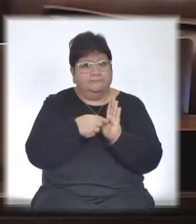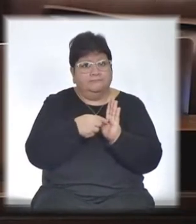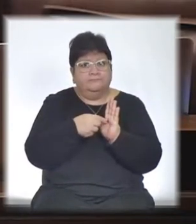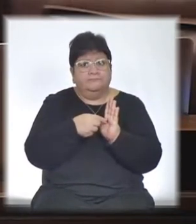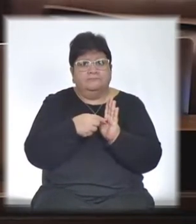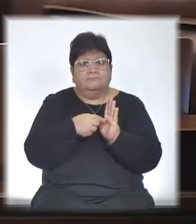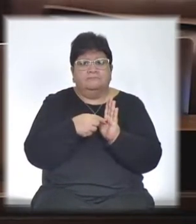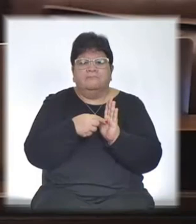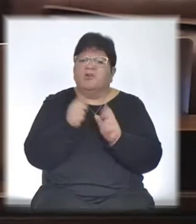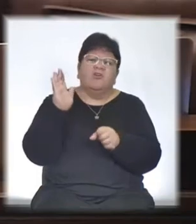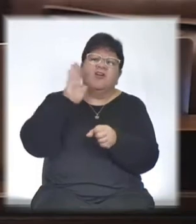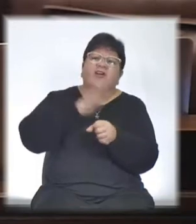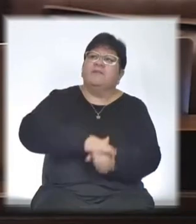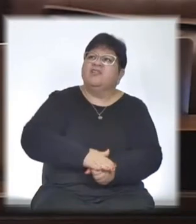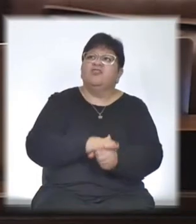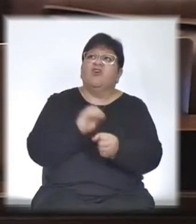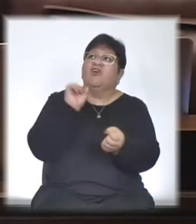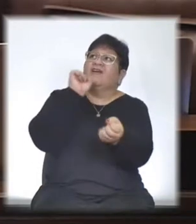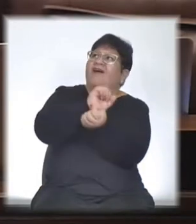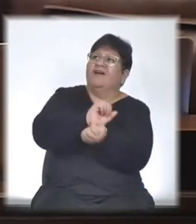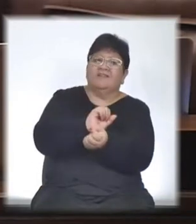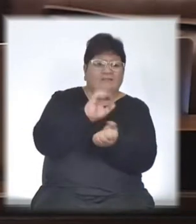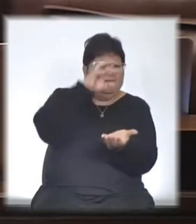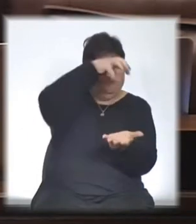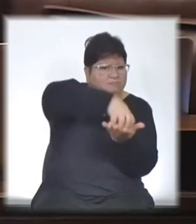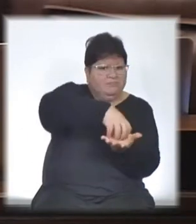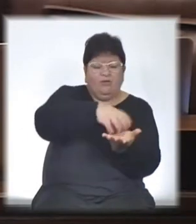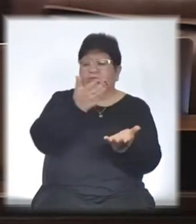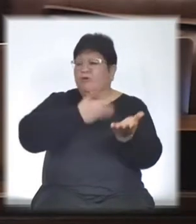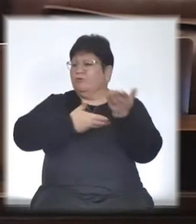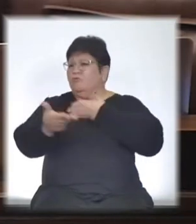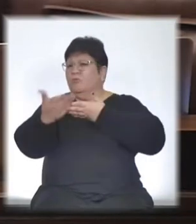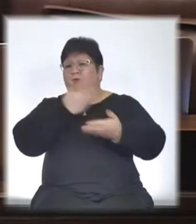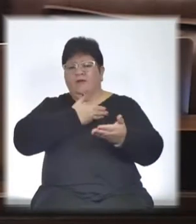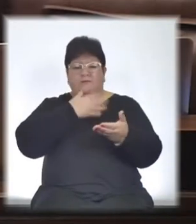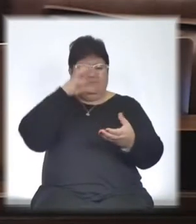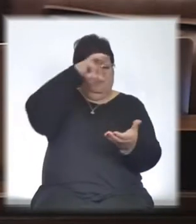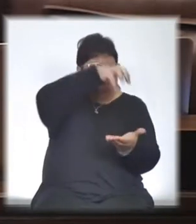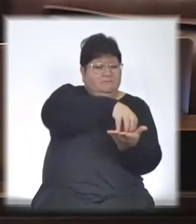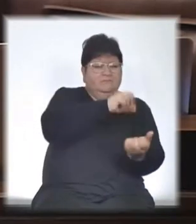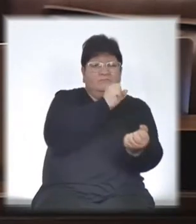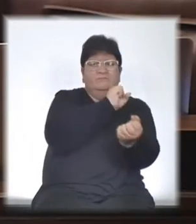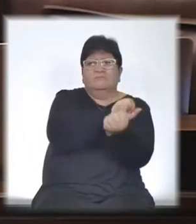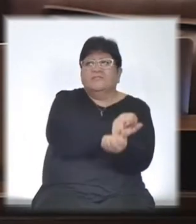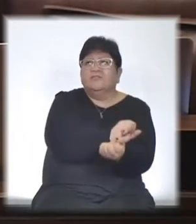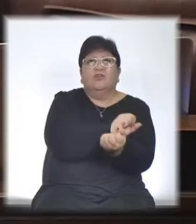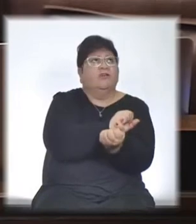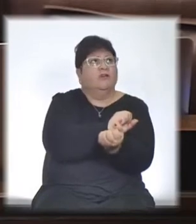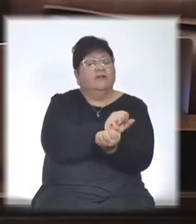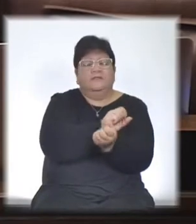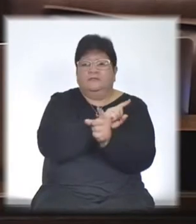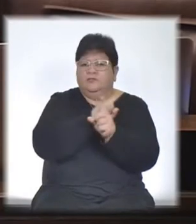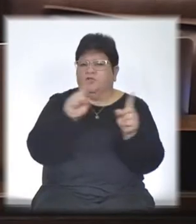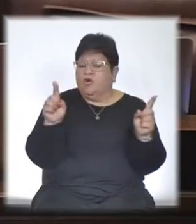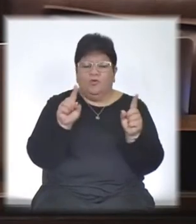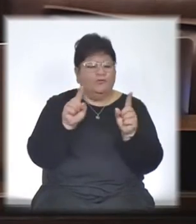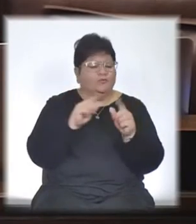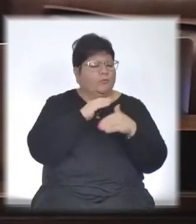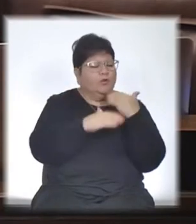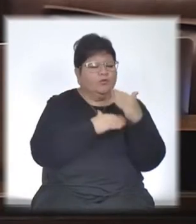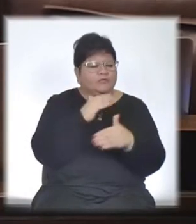Pero la represión no fue solamente cárcel, no fue solamente tortura, no fue solamente prisión. Fue un proyecto represivo, estructurado y